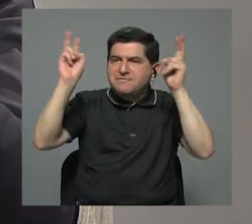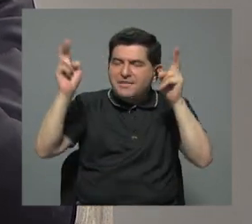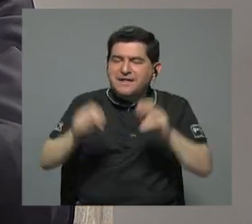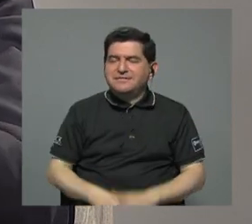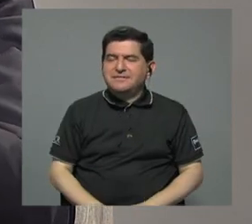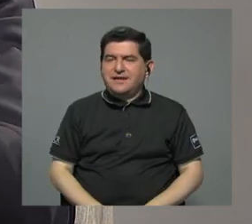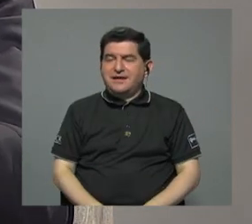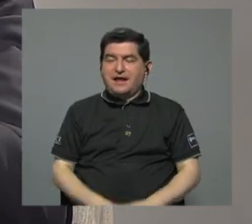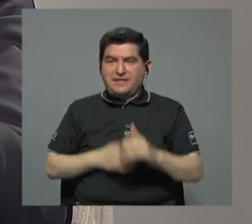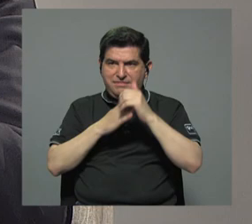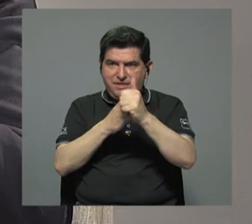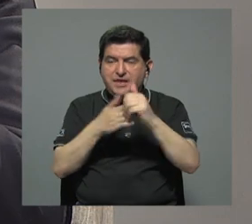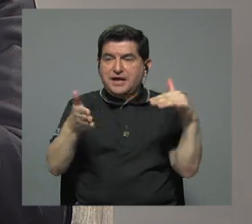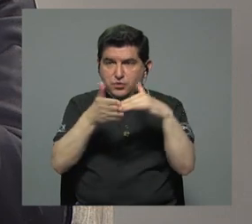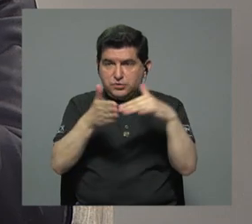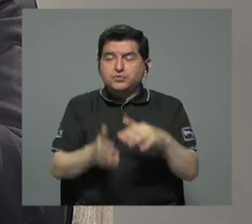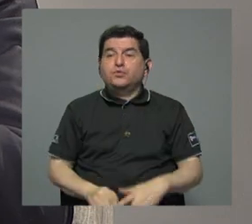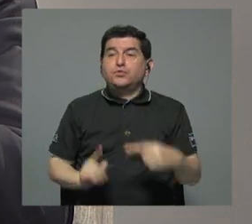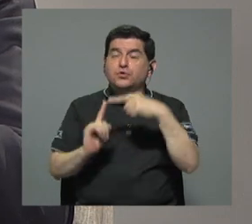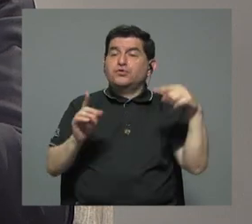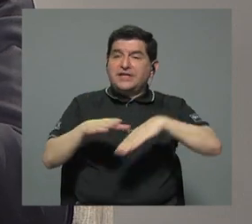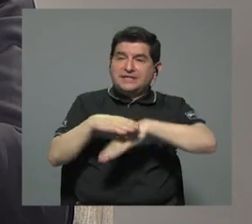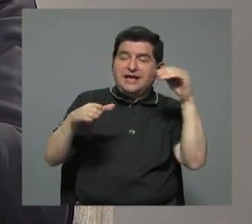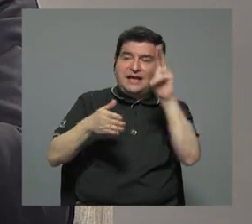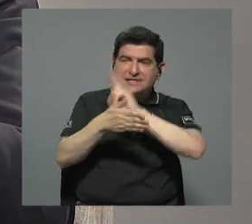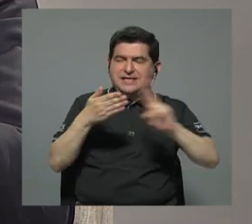que salí de la universidad ese libro que